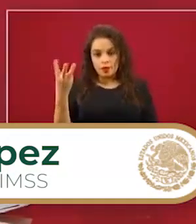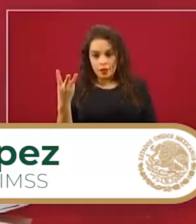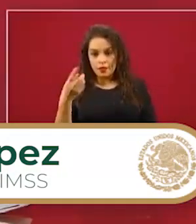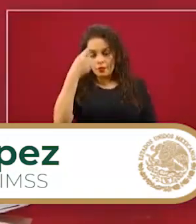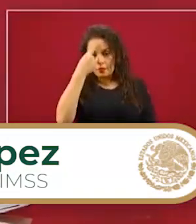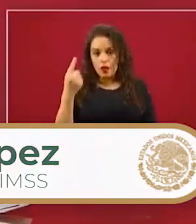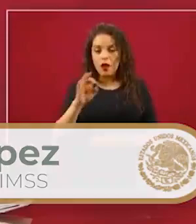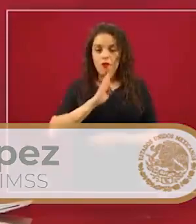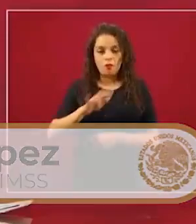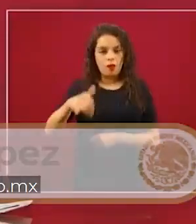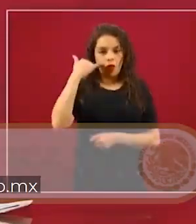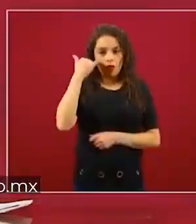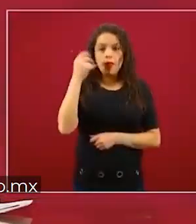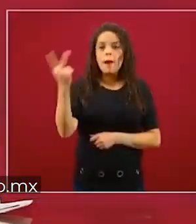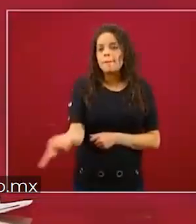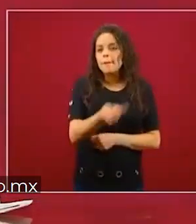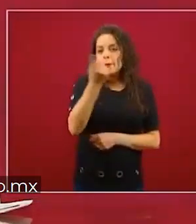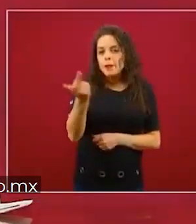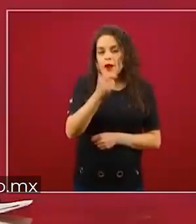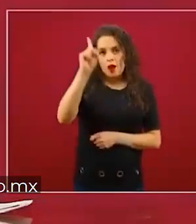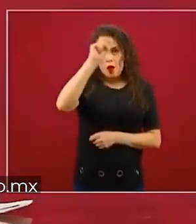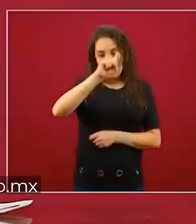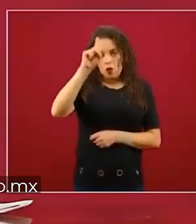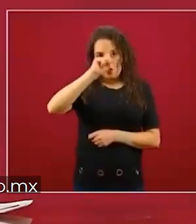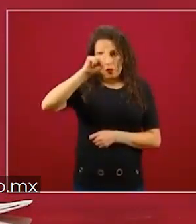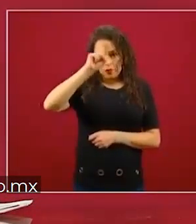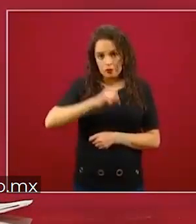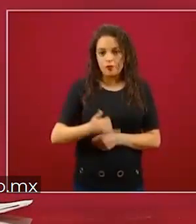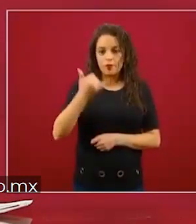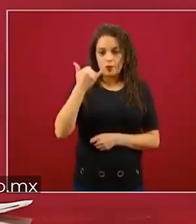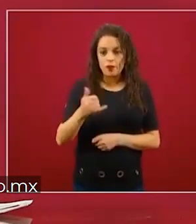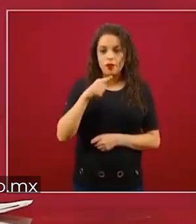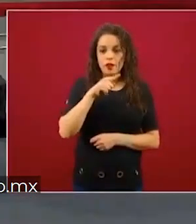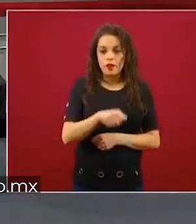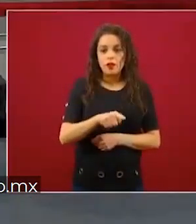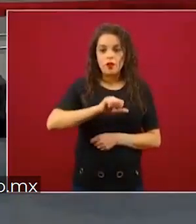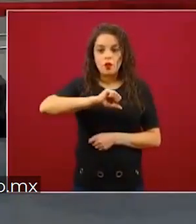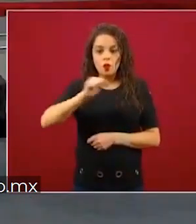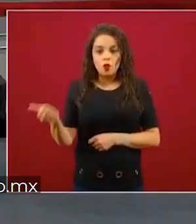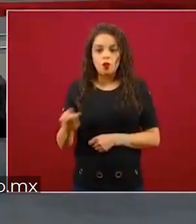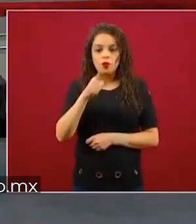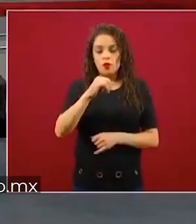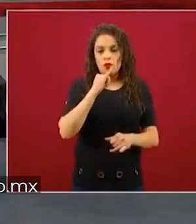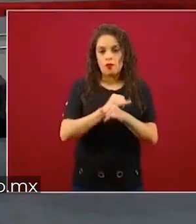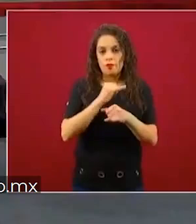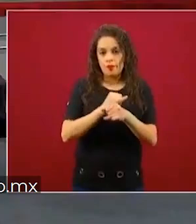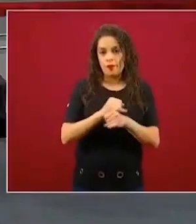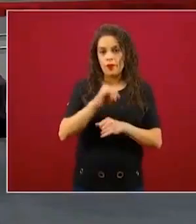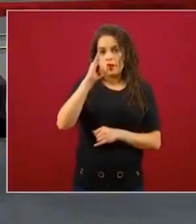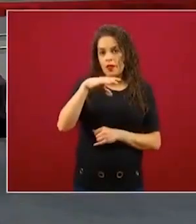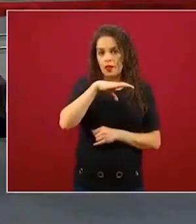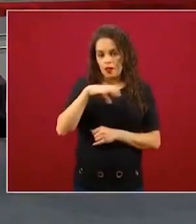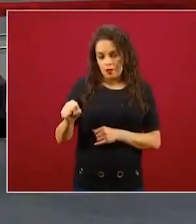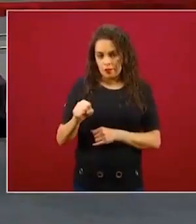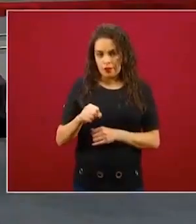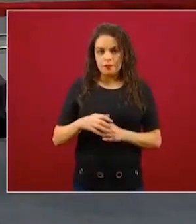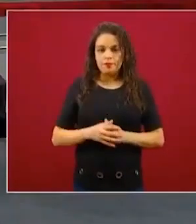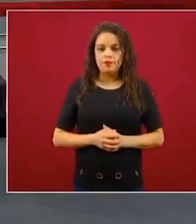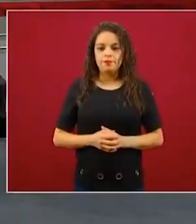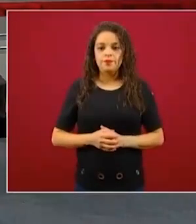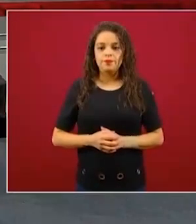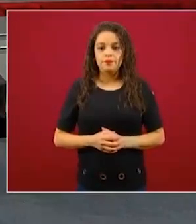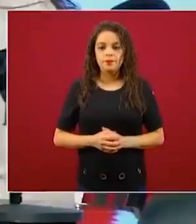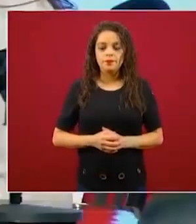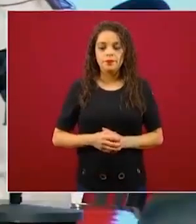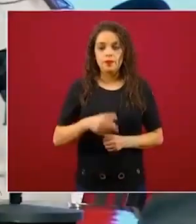orientarse en este tema y el correo electrónico convenio.orienta.ims.gov.mx. Hay que recordar que en este